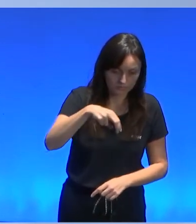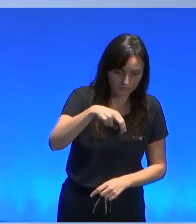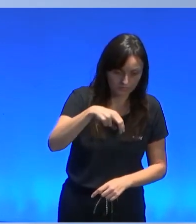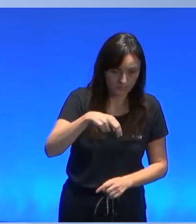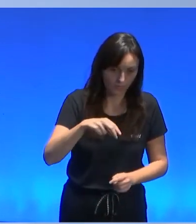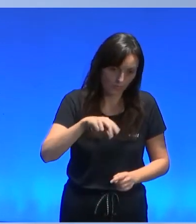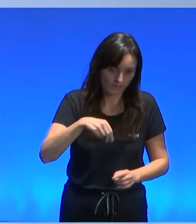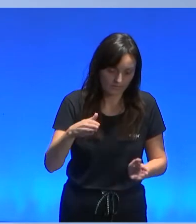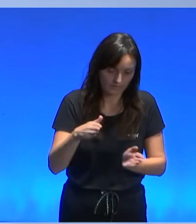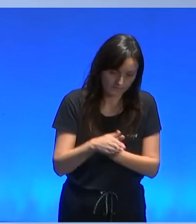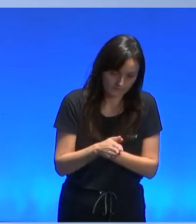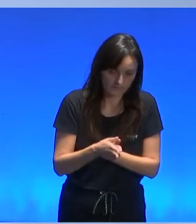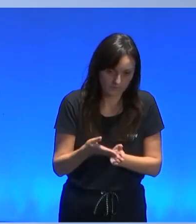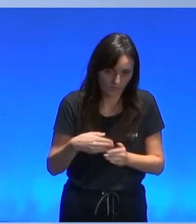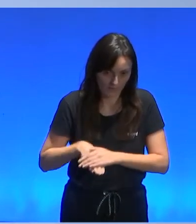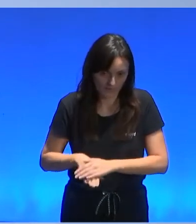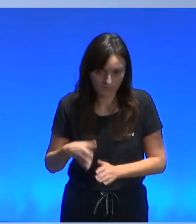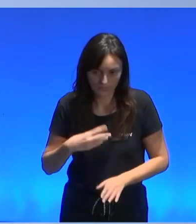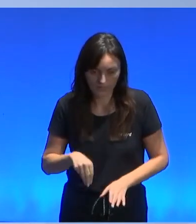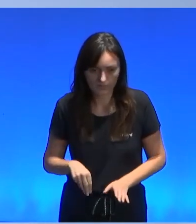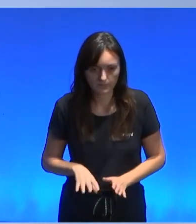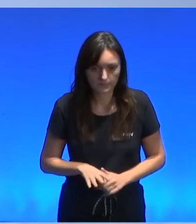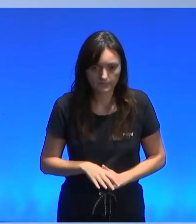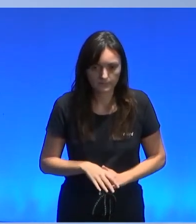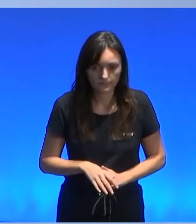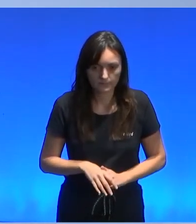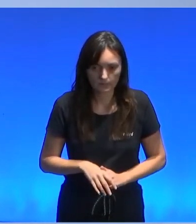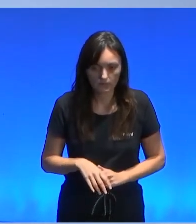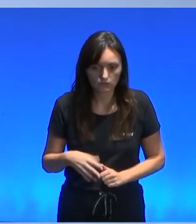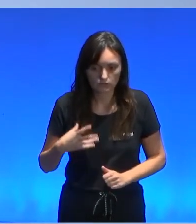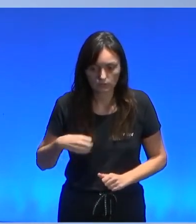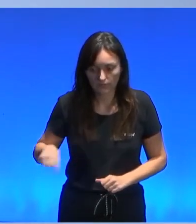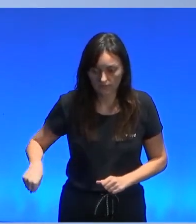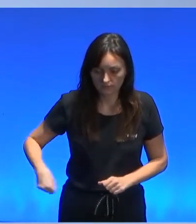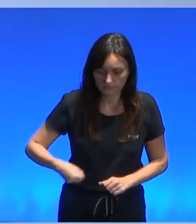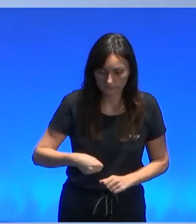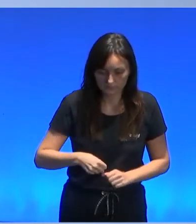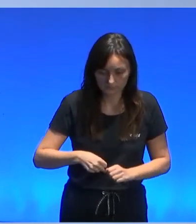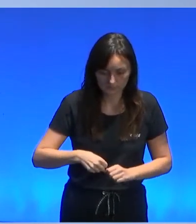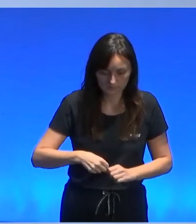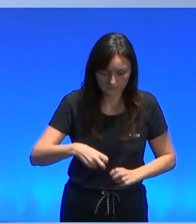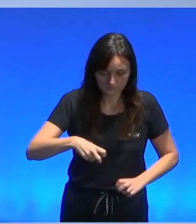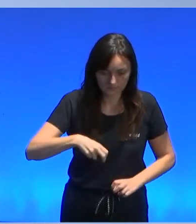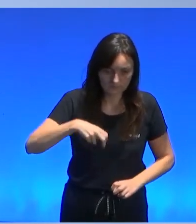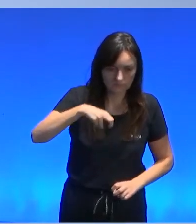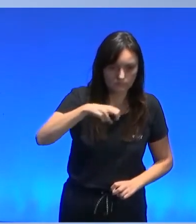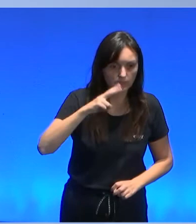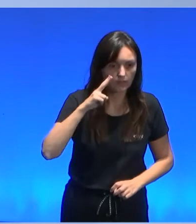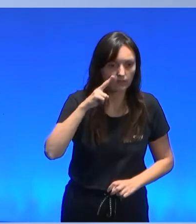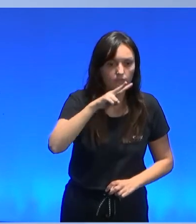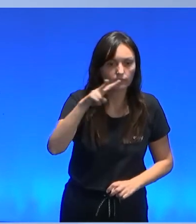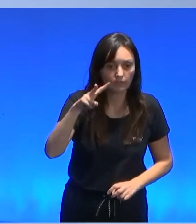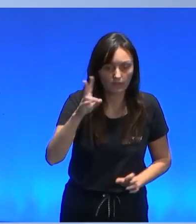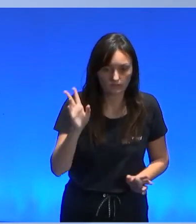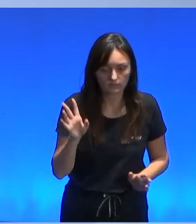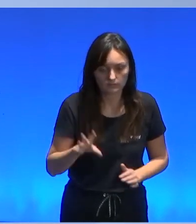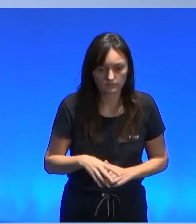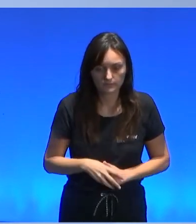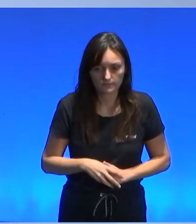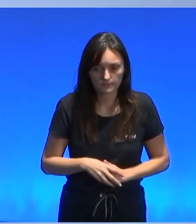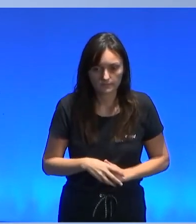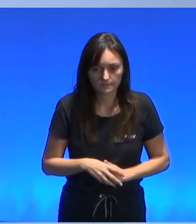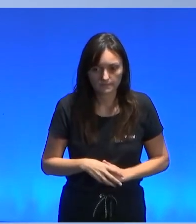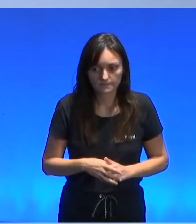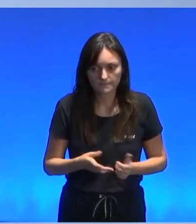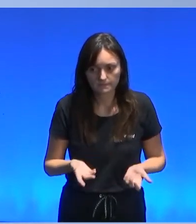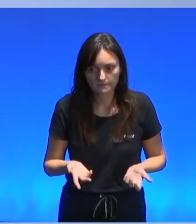no era peligrosa, y los niños podían llevársela y subir y ver las vitrinas de manera, para decir una...